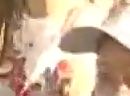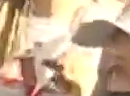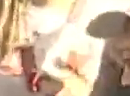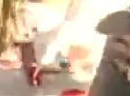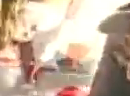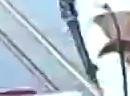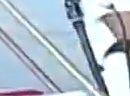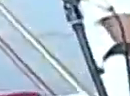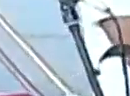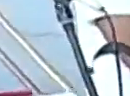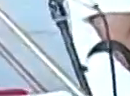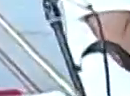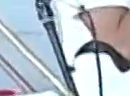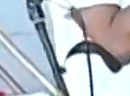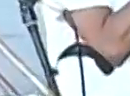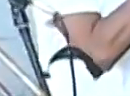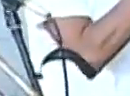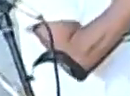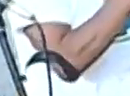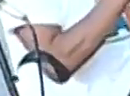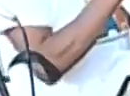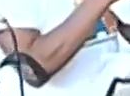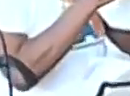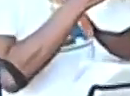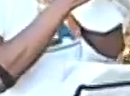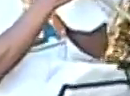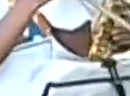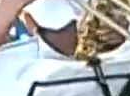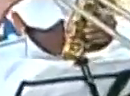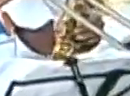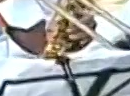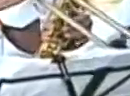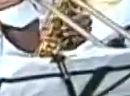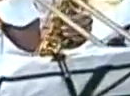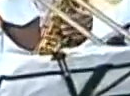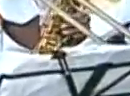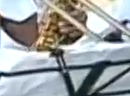Paz, amor, alegría y felicidad.